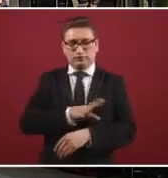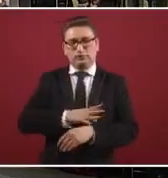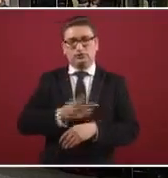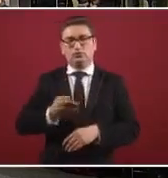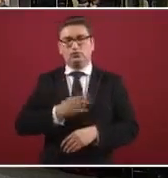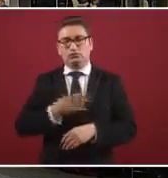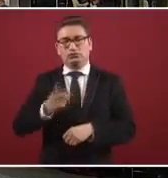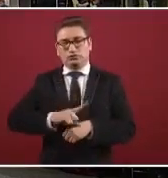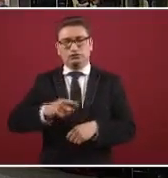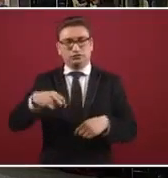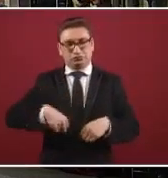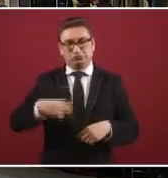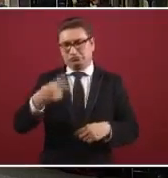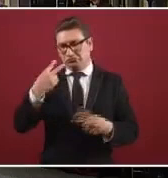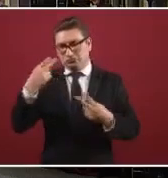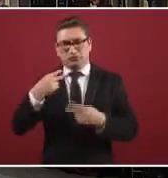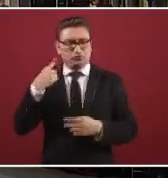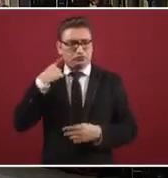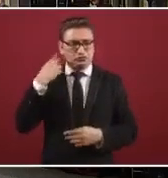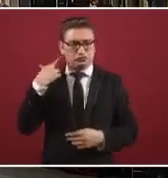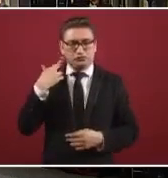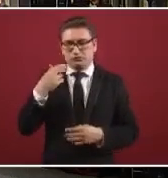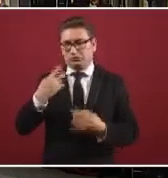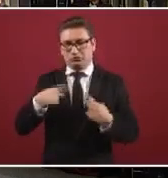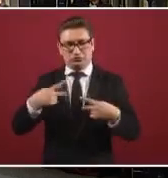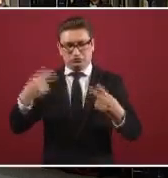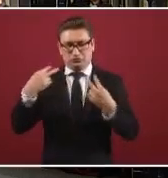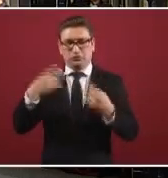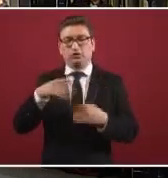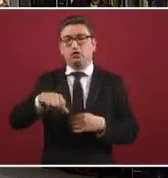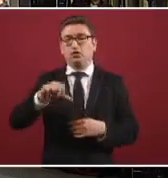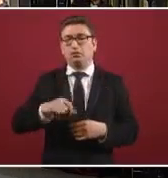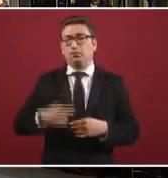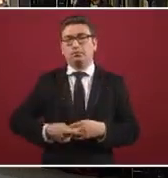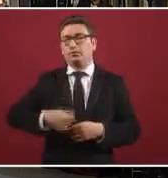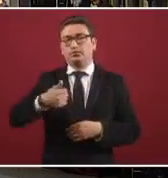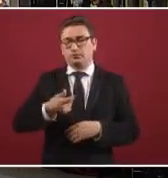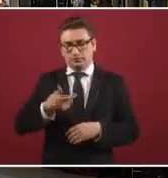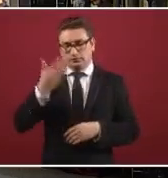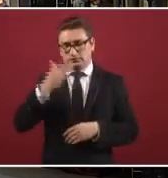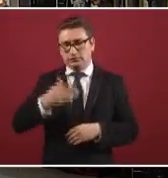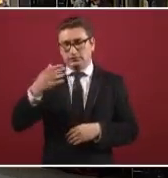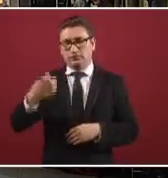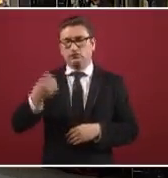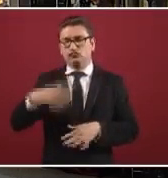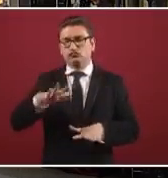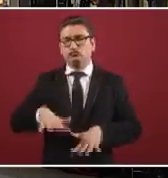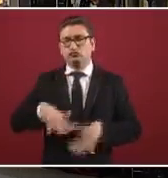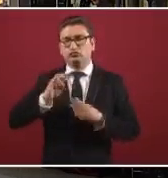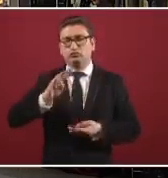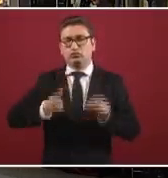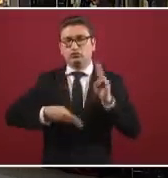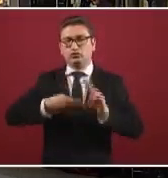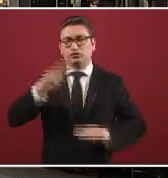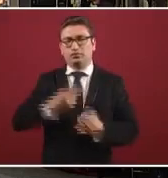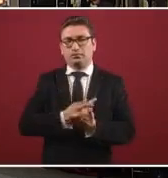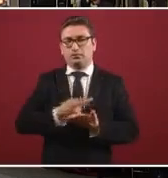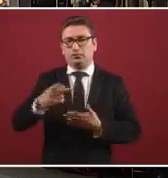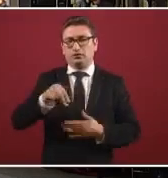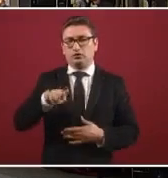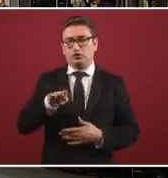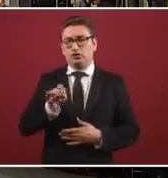escuchan. Efectivamente, presidente, por primera vez en México se celebra la cumbre mundial de premios Nobel de la